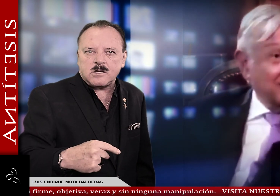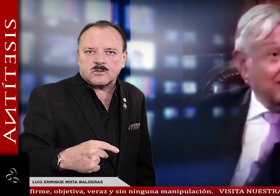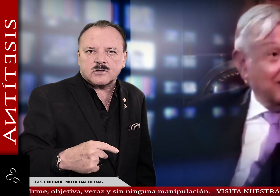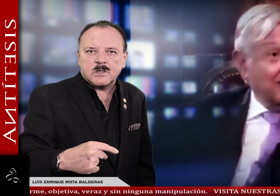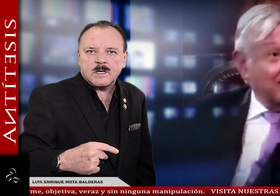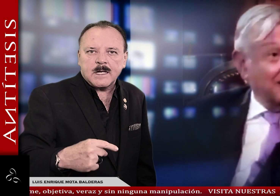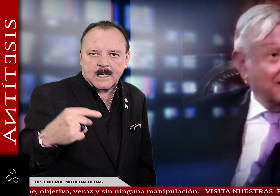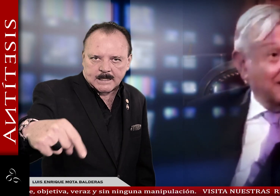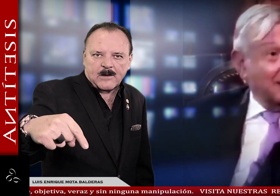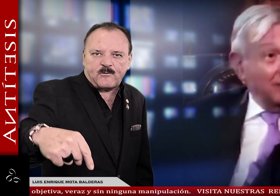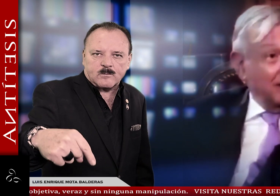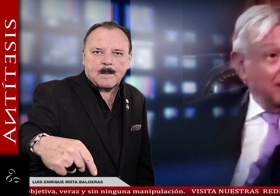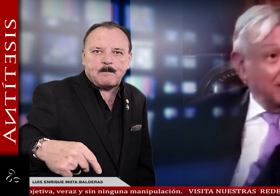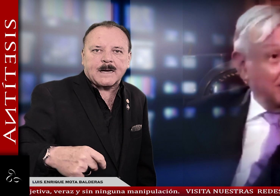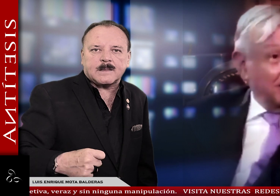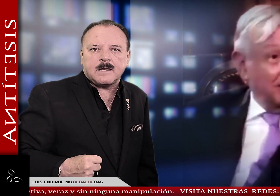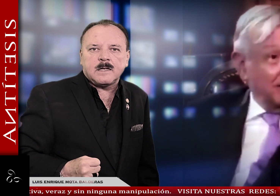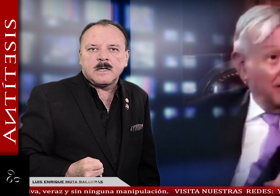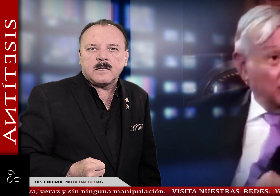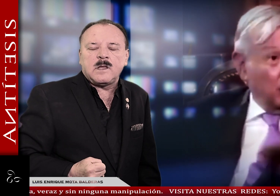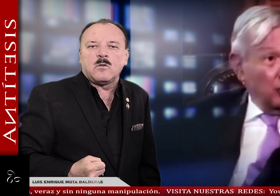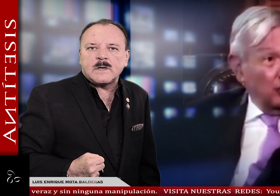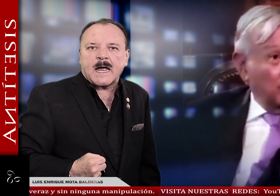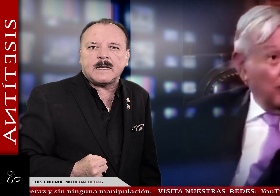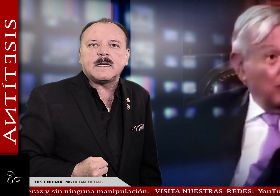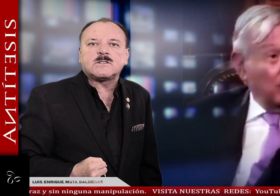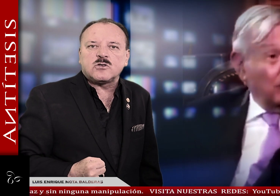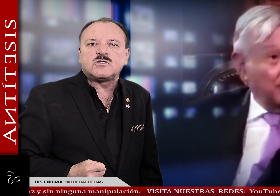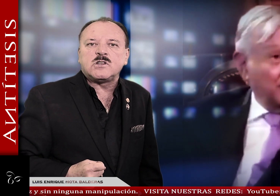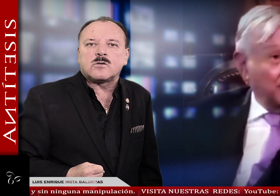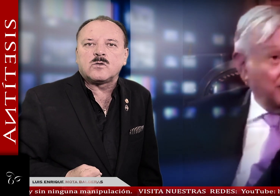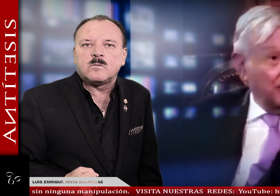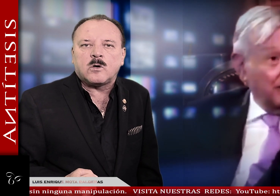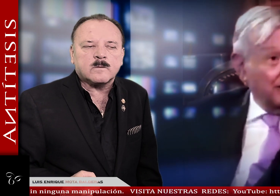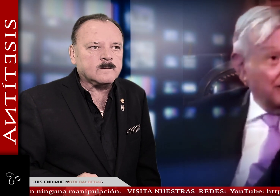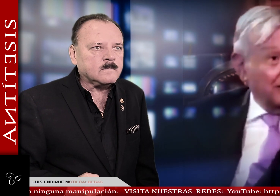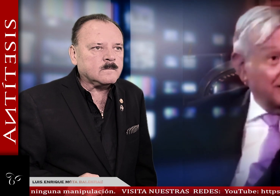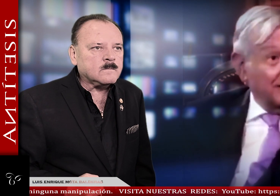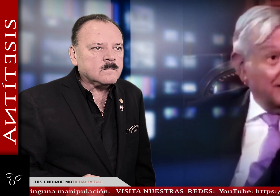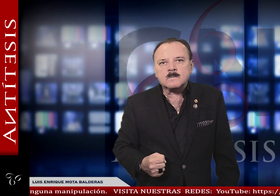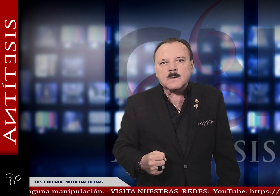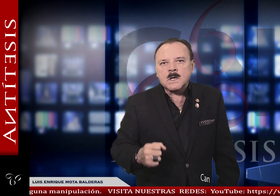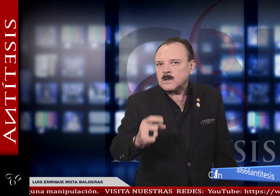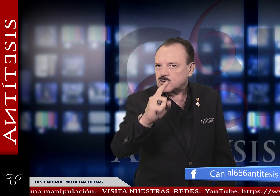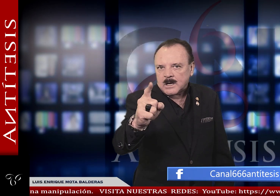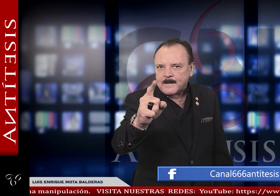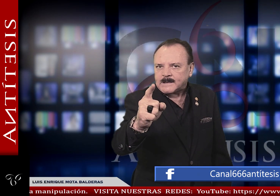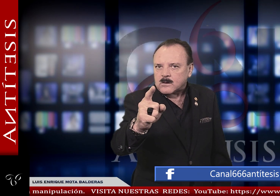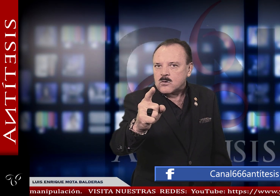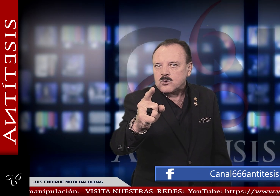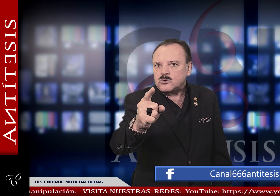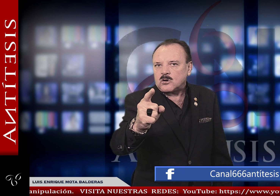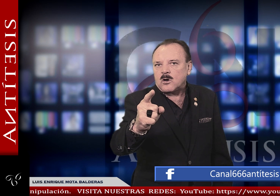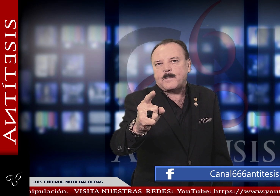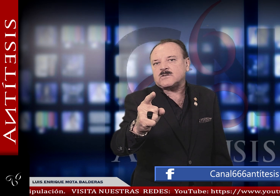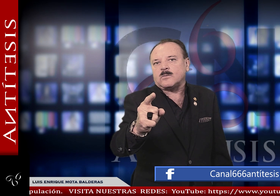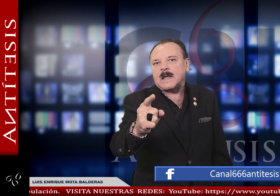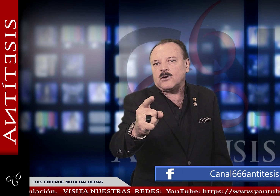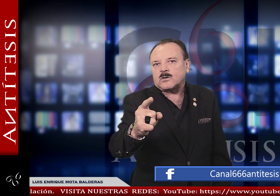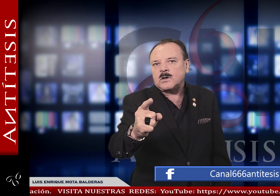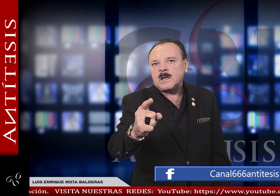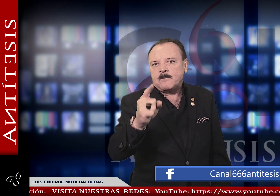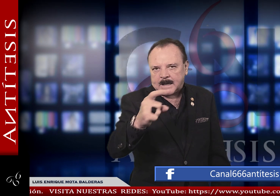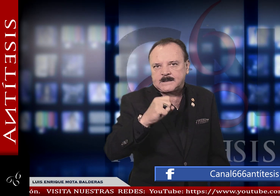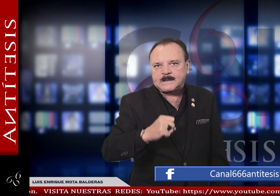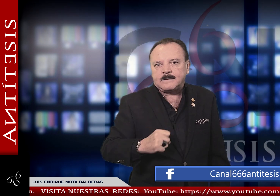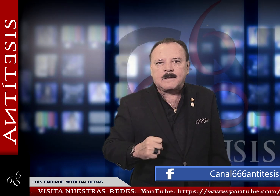los niños que ya forman parte de una generación sin rumbo. Solamente concluyo, López